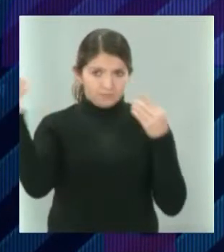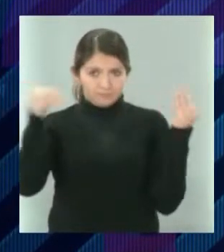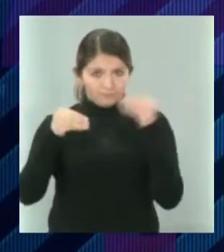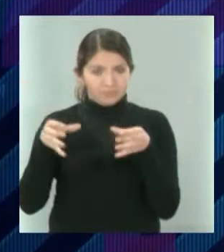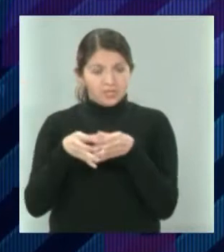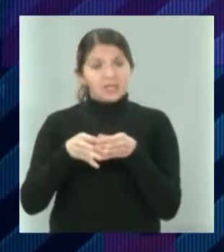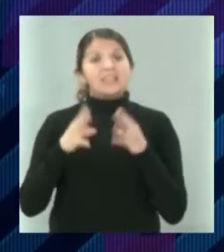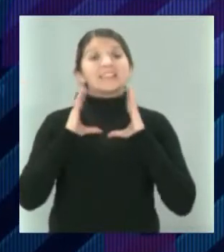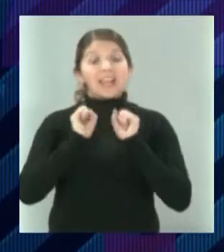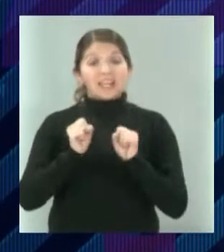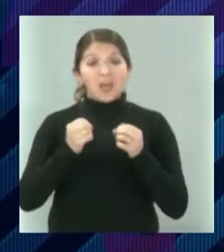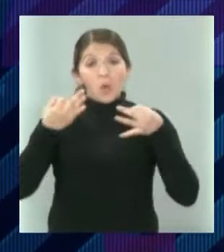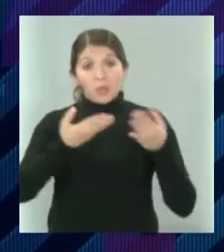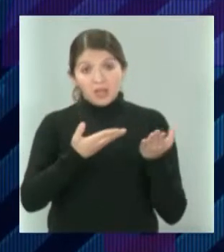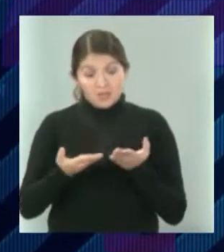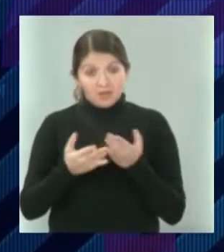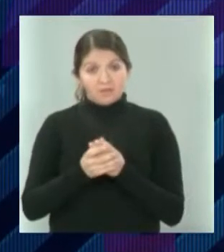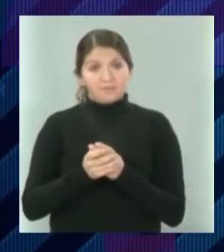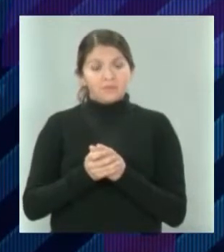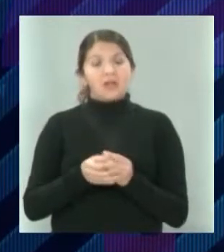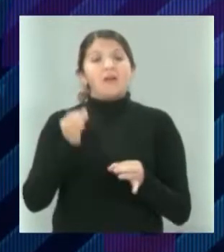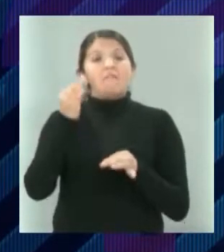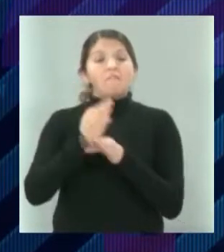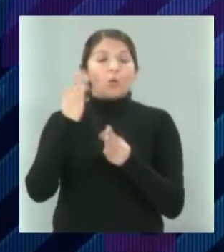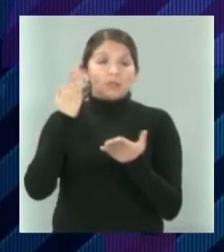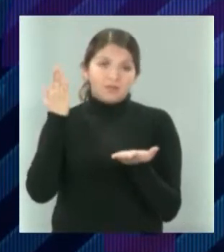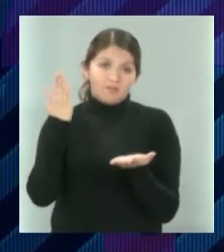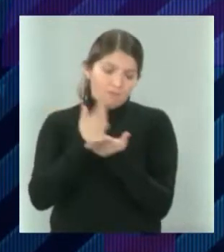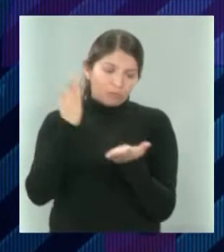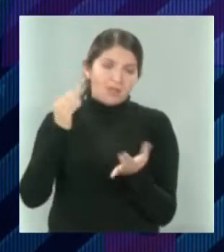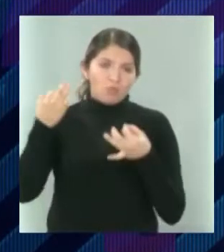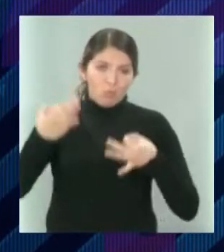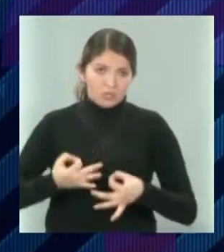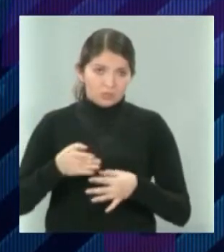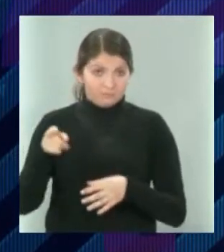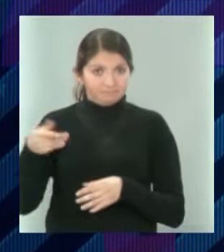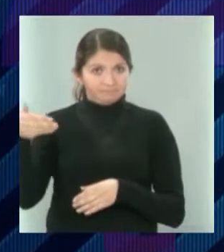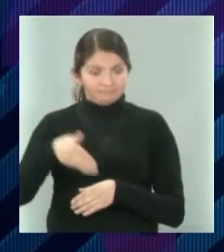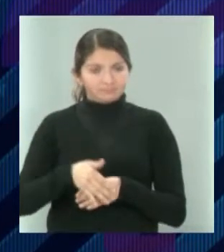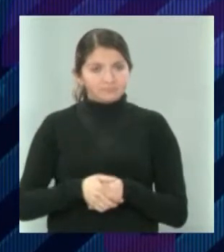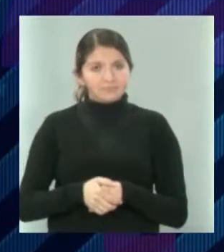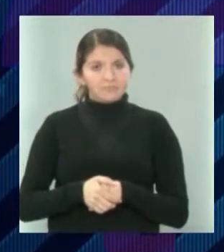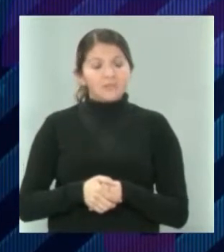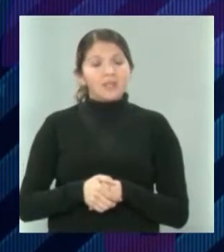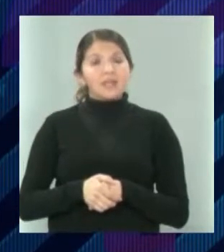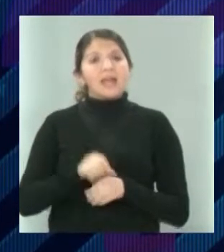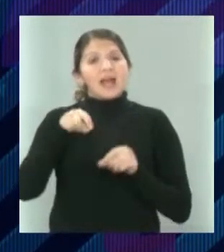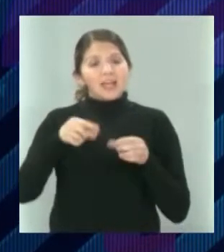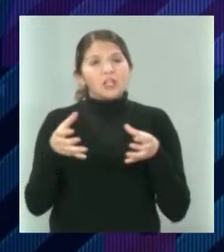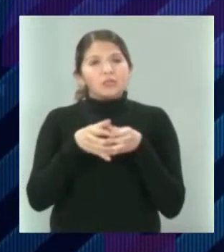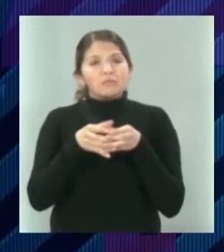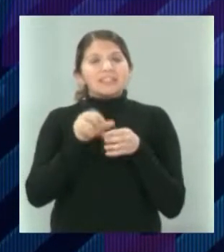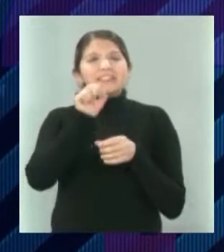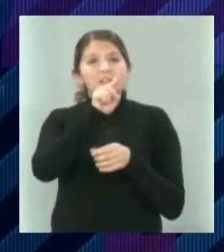Bienestar, Secretaría Académica y la Facultad de Educación. Seguramente ahora nos va a contar mejor Alicia. Dice 150 alumnos